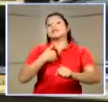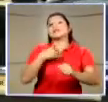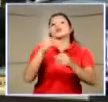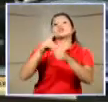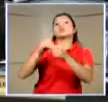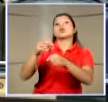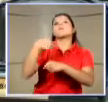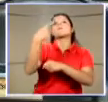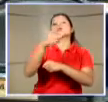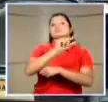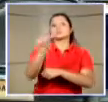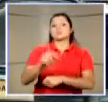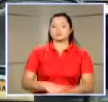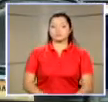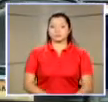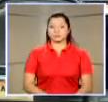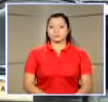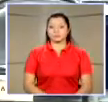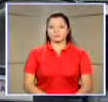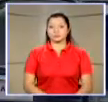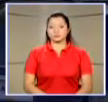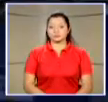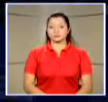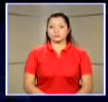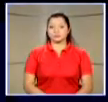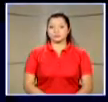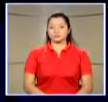la próxima semana.